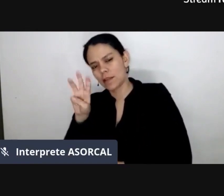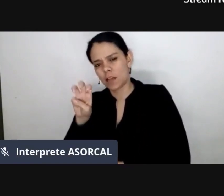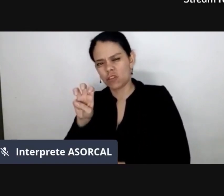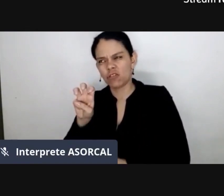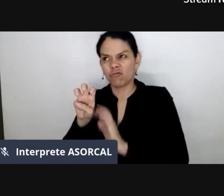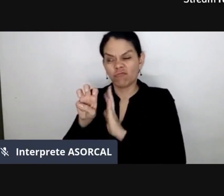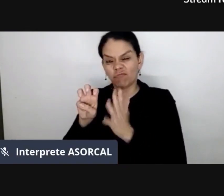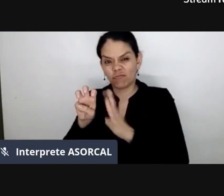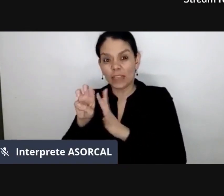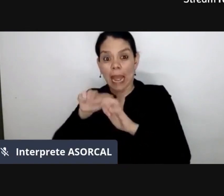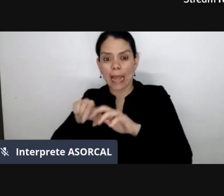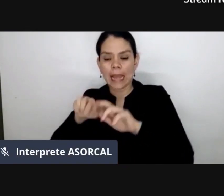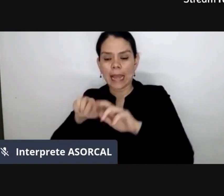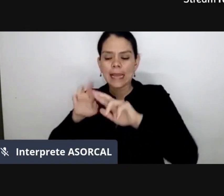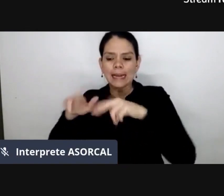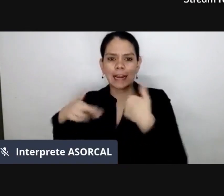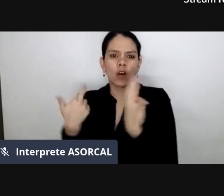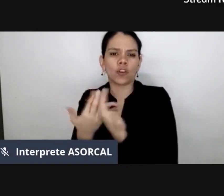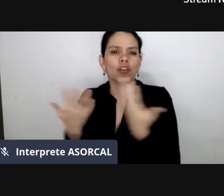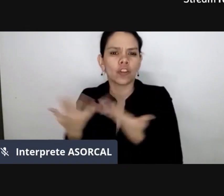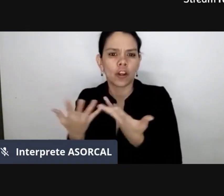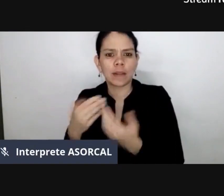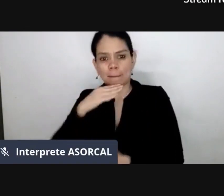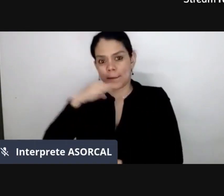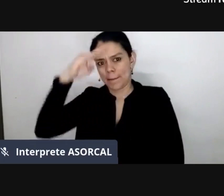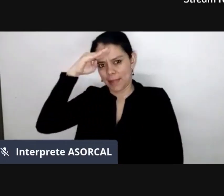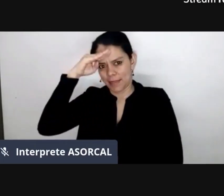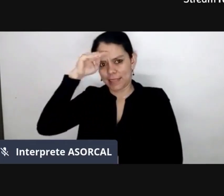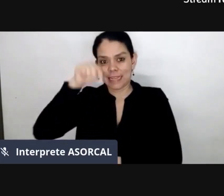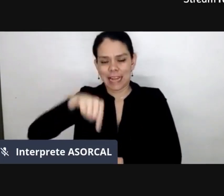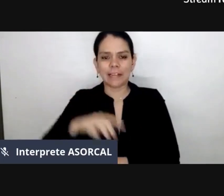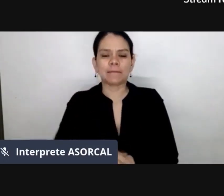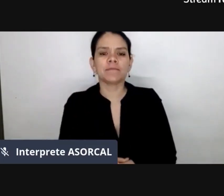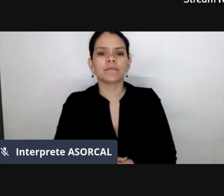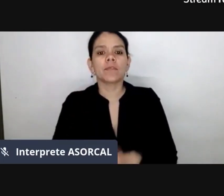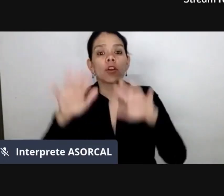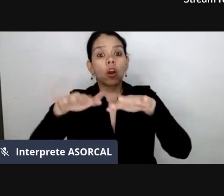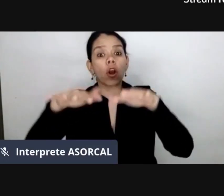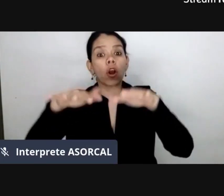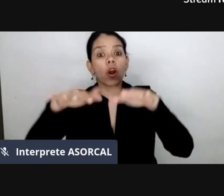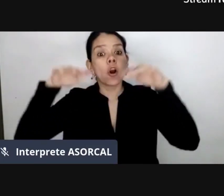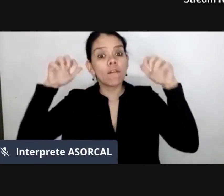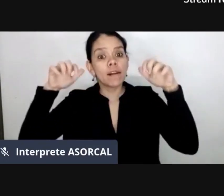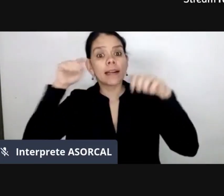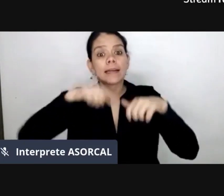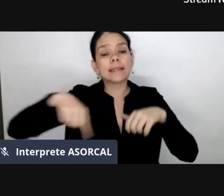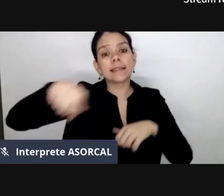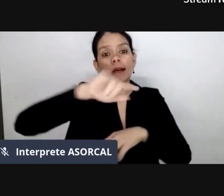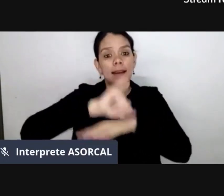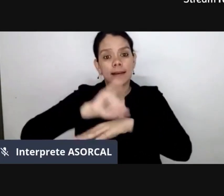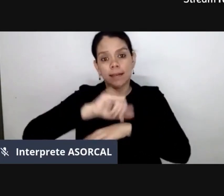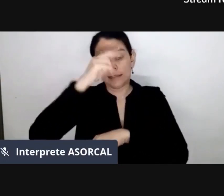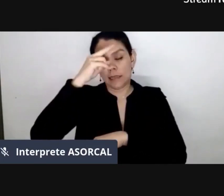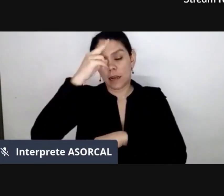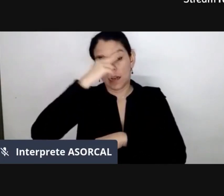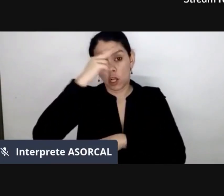se reunió en Medellín la segunda conferencia del Episcopado Latinoamericano, que emitió un documento que es maravilloso, 53 años hace